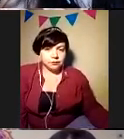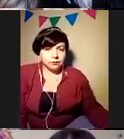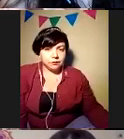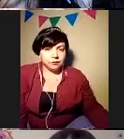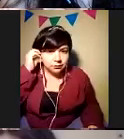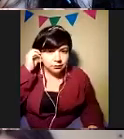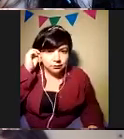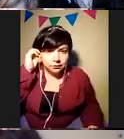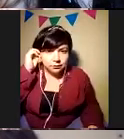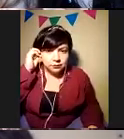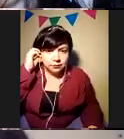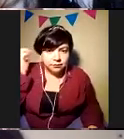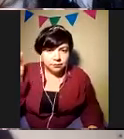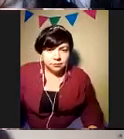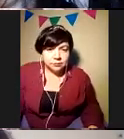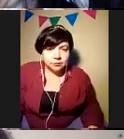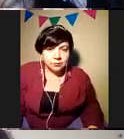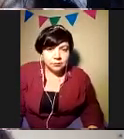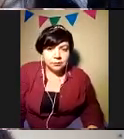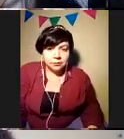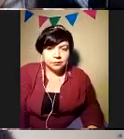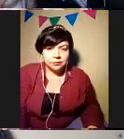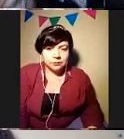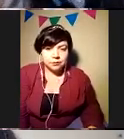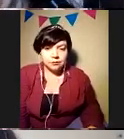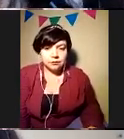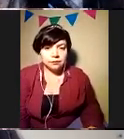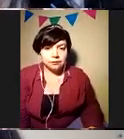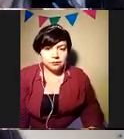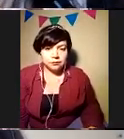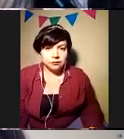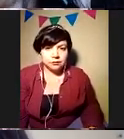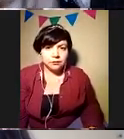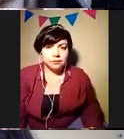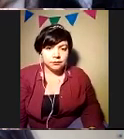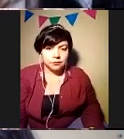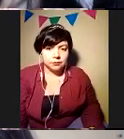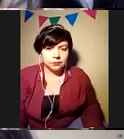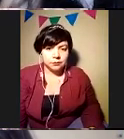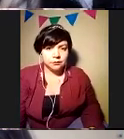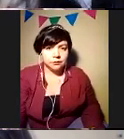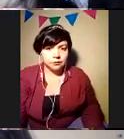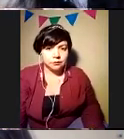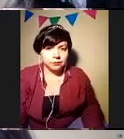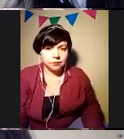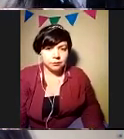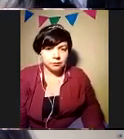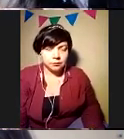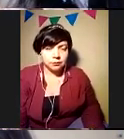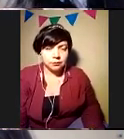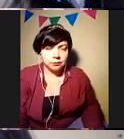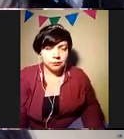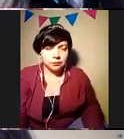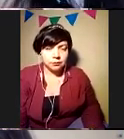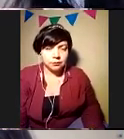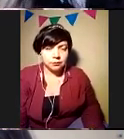compartir links. Esta sesión, como todas las de este club, será grabada para luego estar disponible en el canal de YouTube de Biblioteca Vía, en